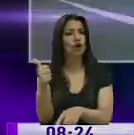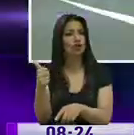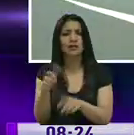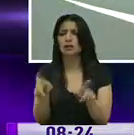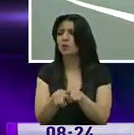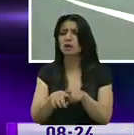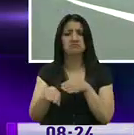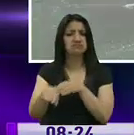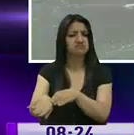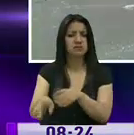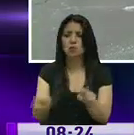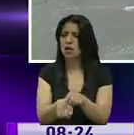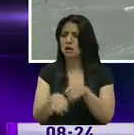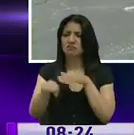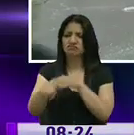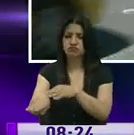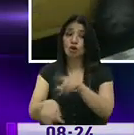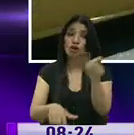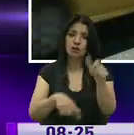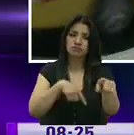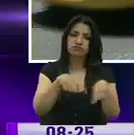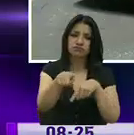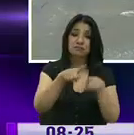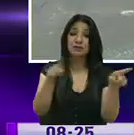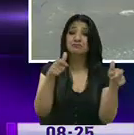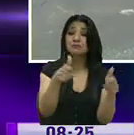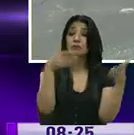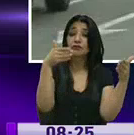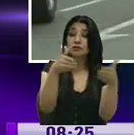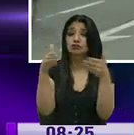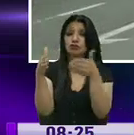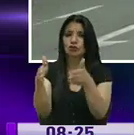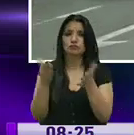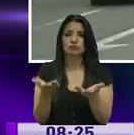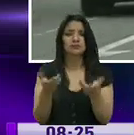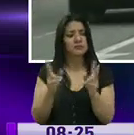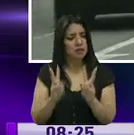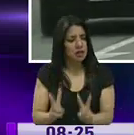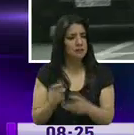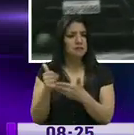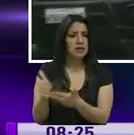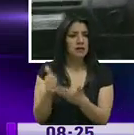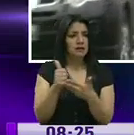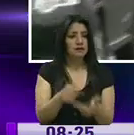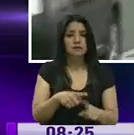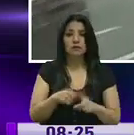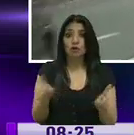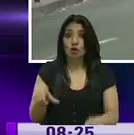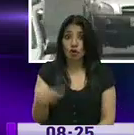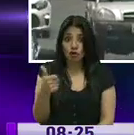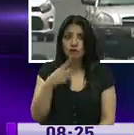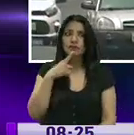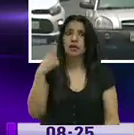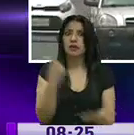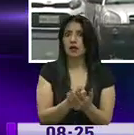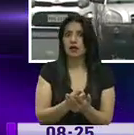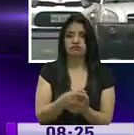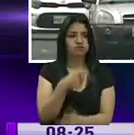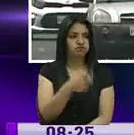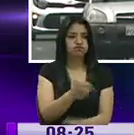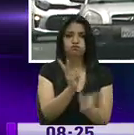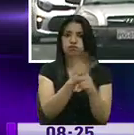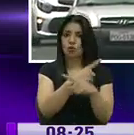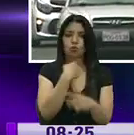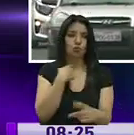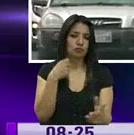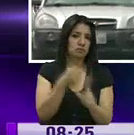igual pero claro son percepción de la ciudadanía y eso también es beneficioso pero no es tangible no es el tema de la productividad así